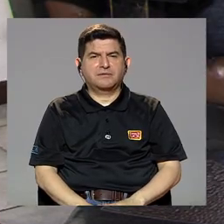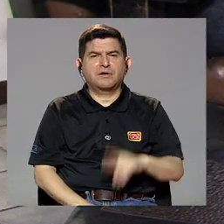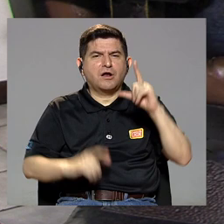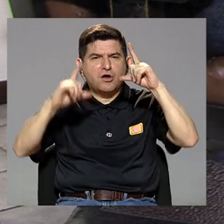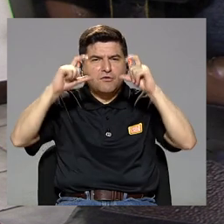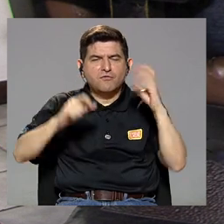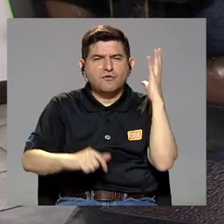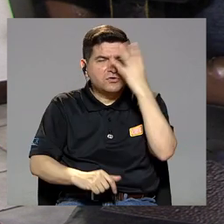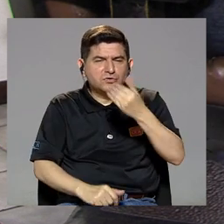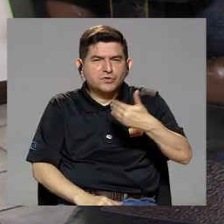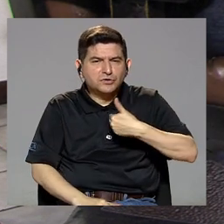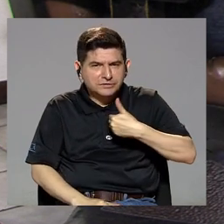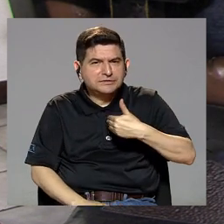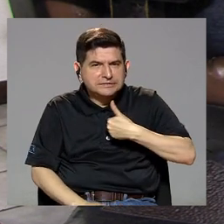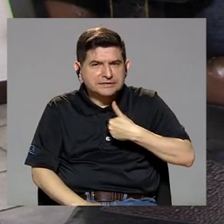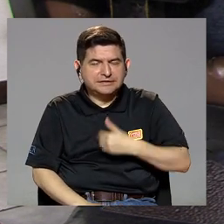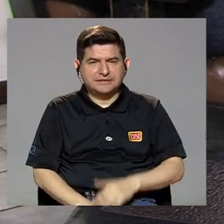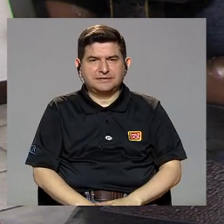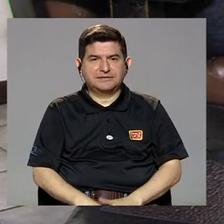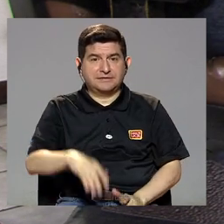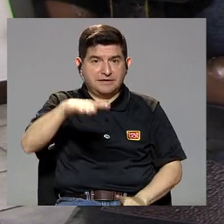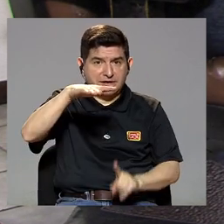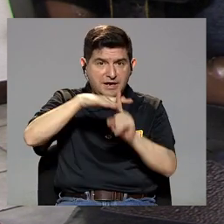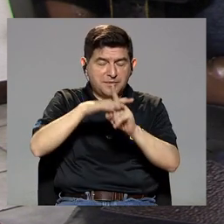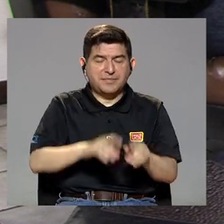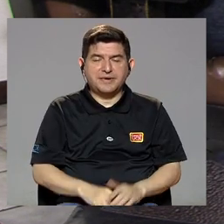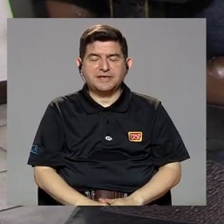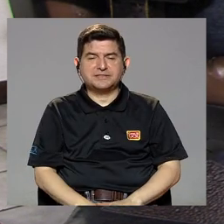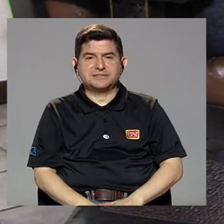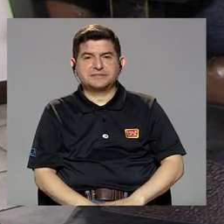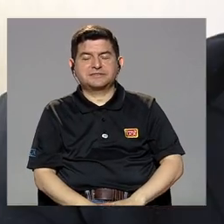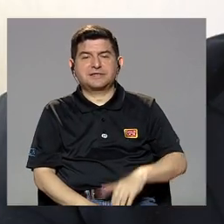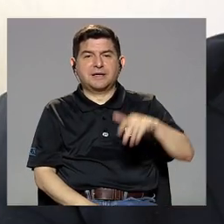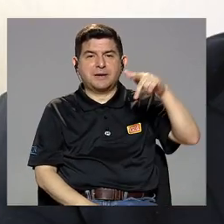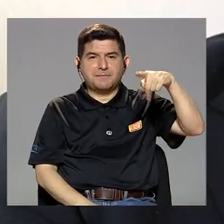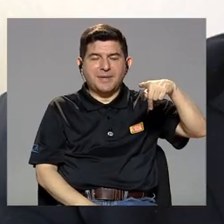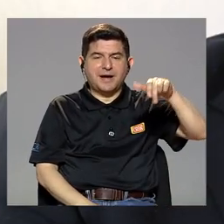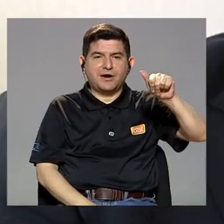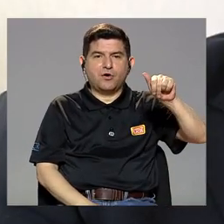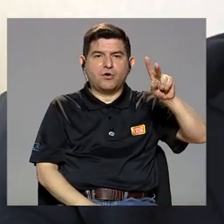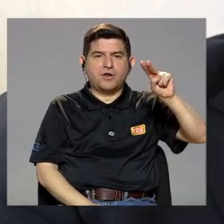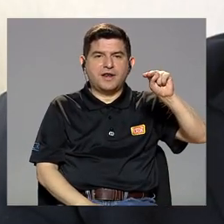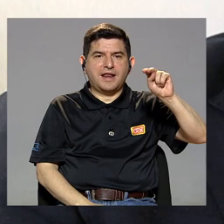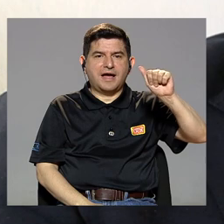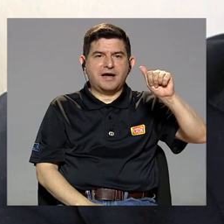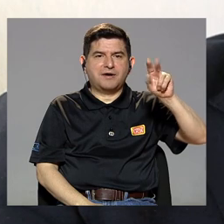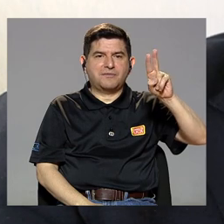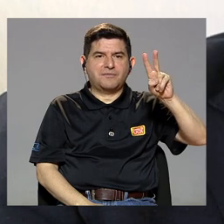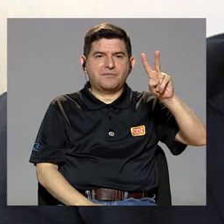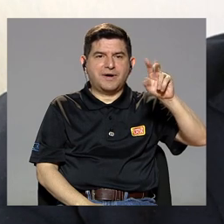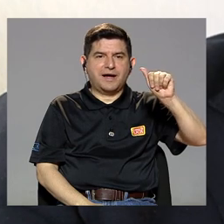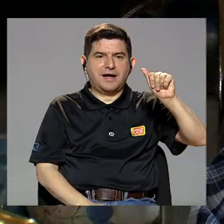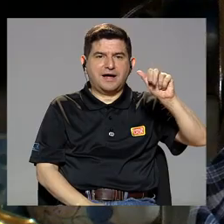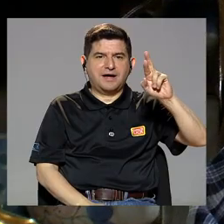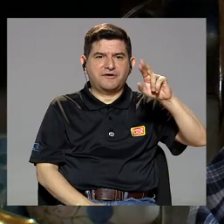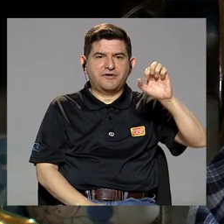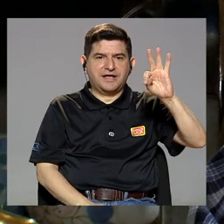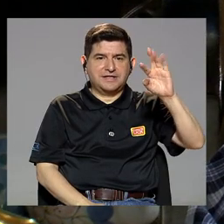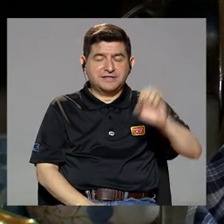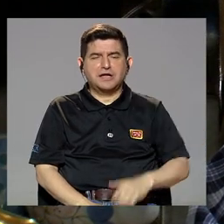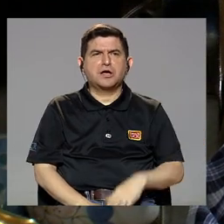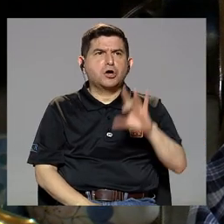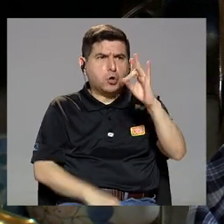hermosa que tenía usted que en la que aparece un paco navarrete siendo niño casi como de 8 años llegó para cuatro